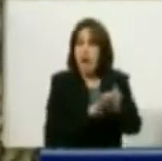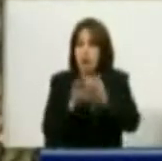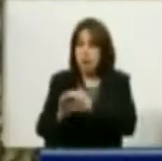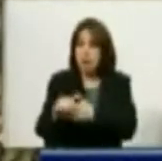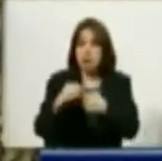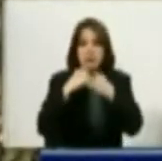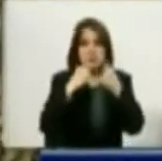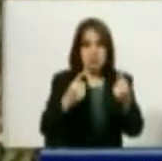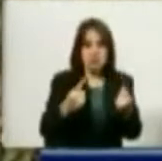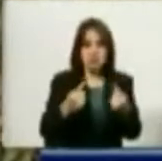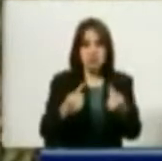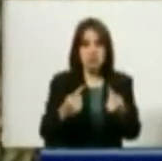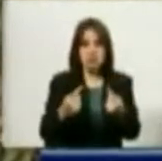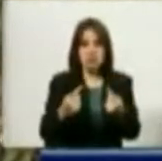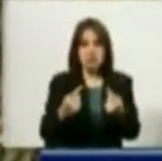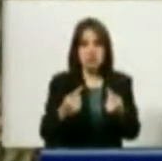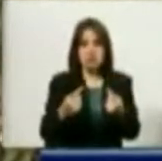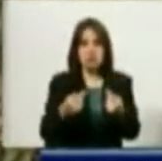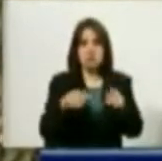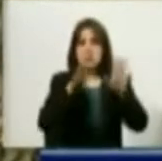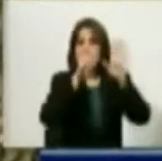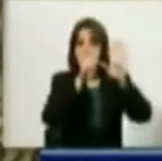nueve de